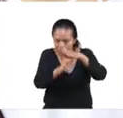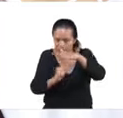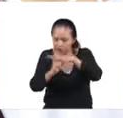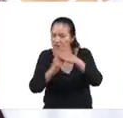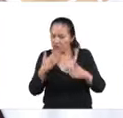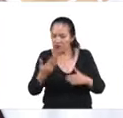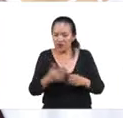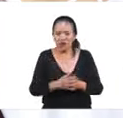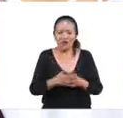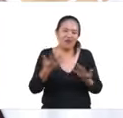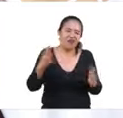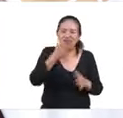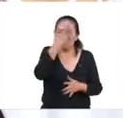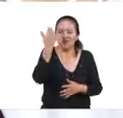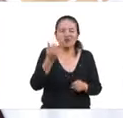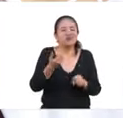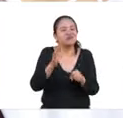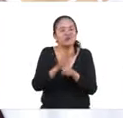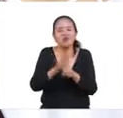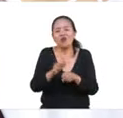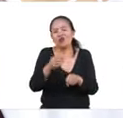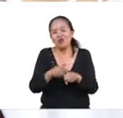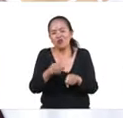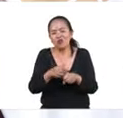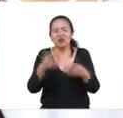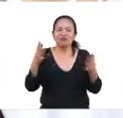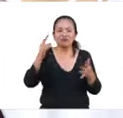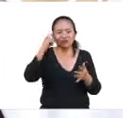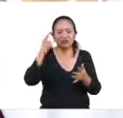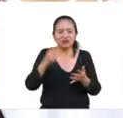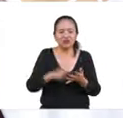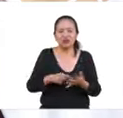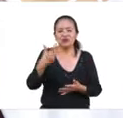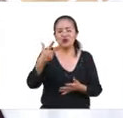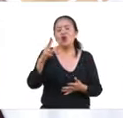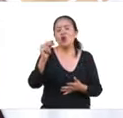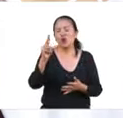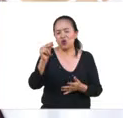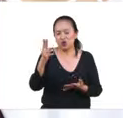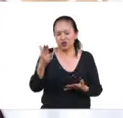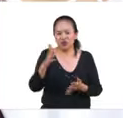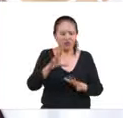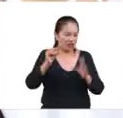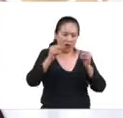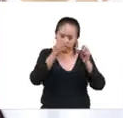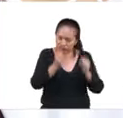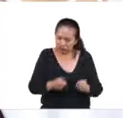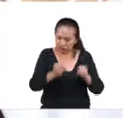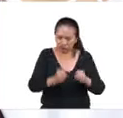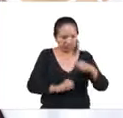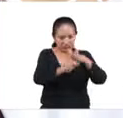No recuerdo ahora el número, pero son alrededor de casi 80 que creo que ya quedaron